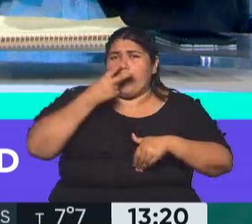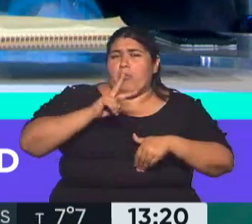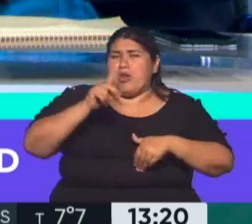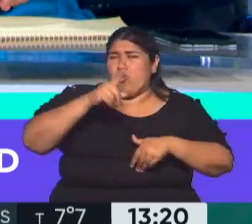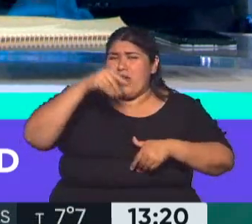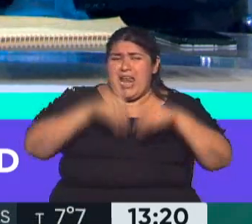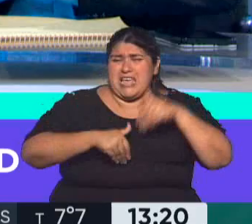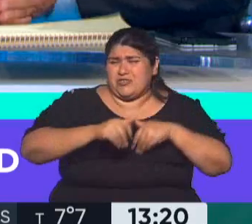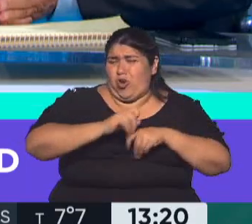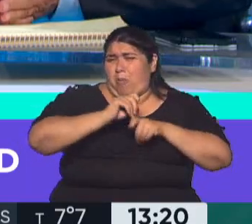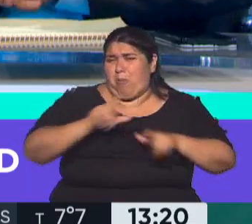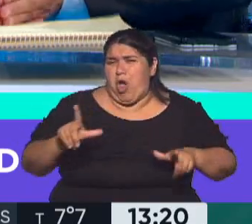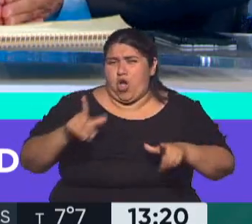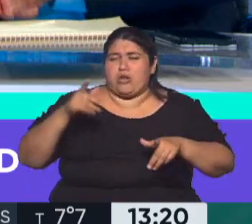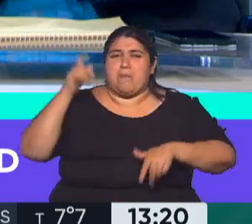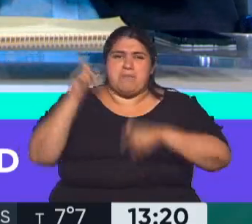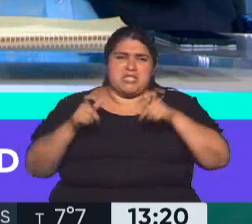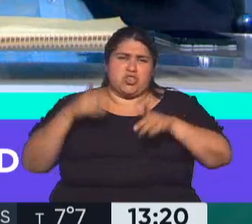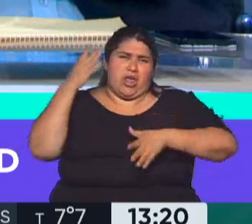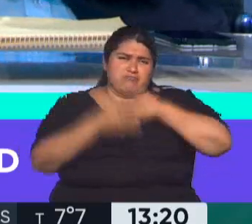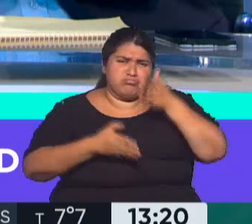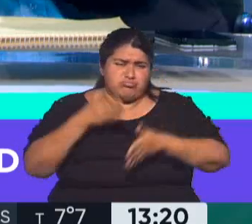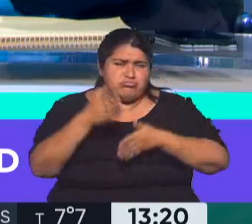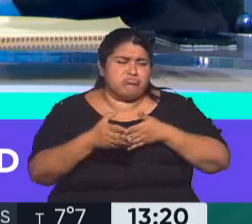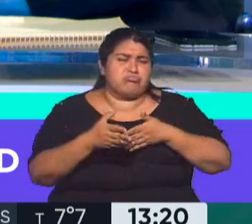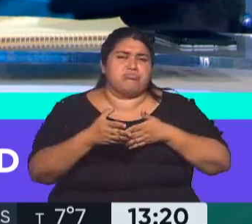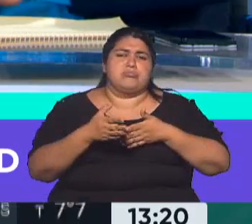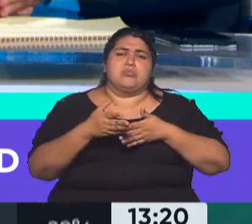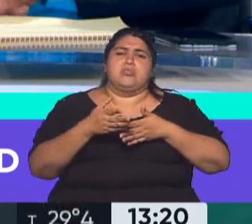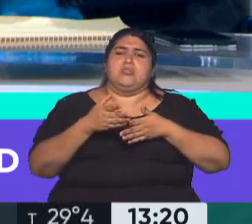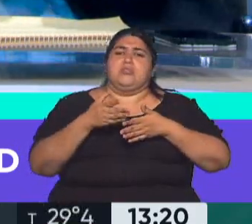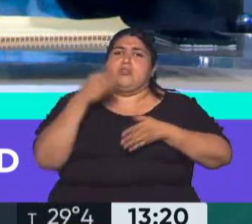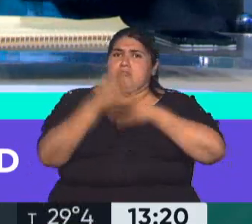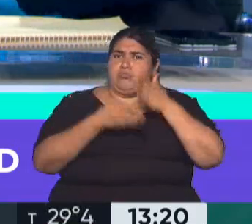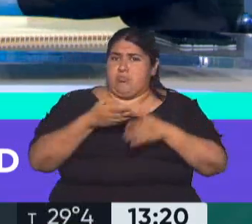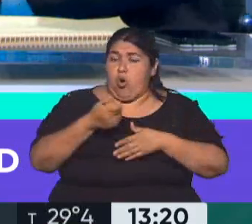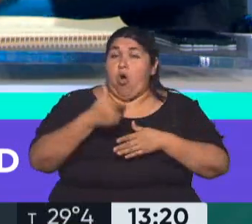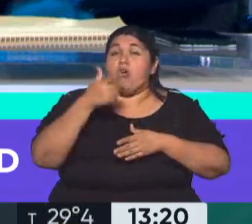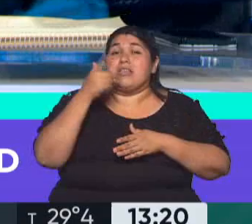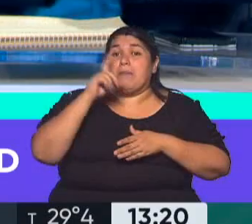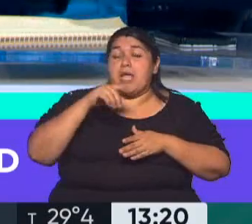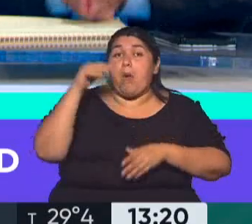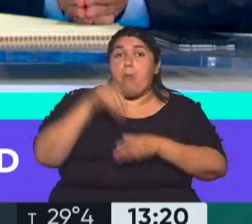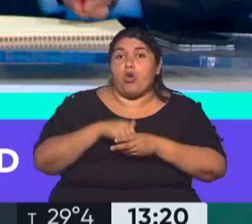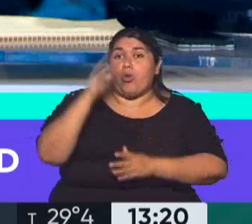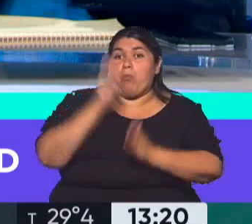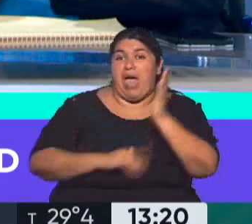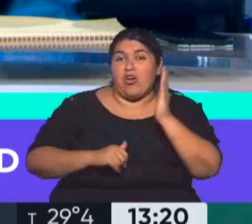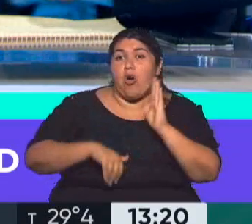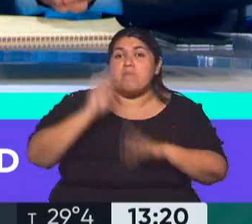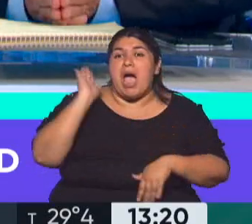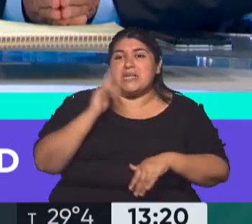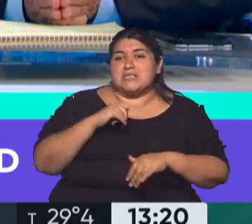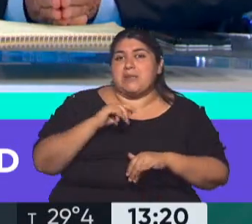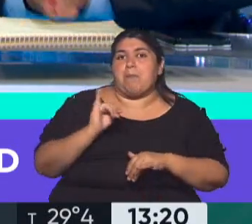la peor elección en cuanto a concurrencia de la gente. La falta de concurrencia y el voto en blanco. El voto en blanco le ganaba al candidato